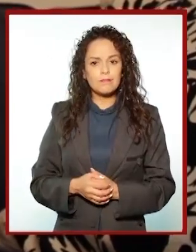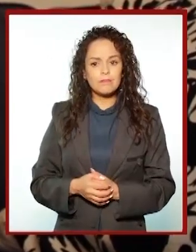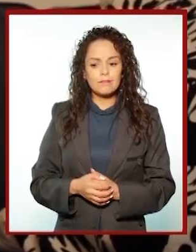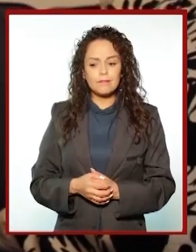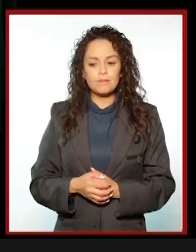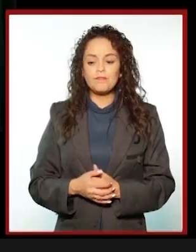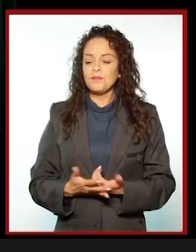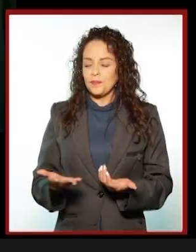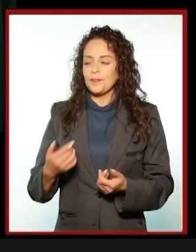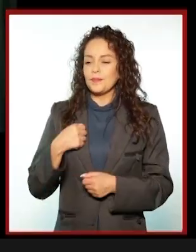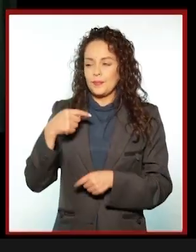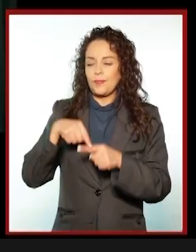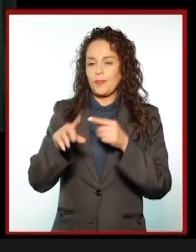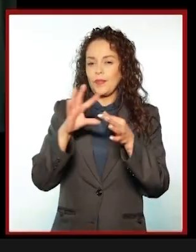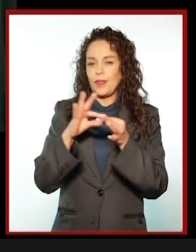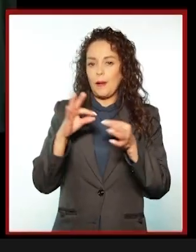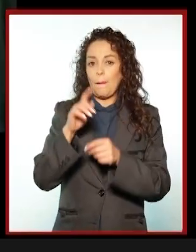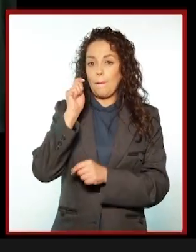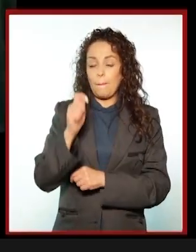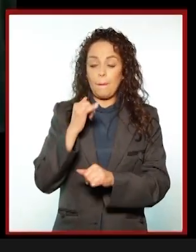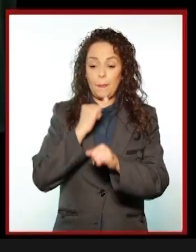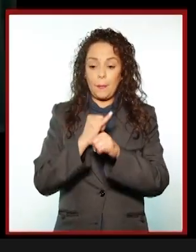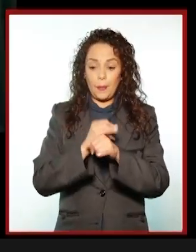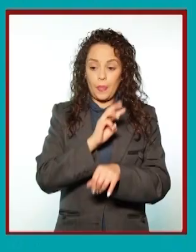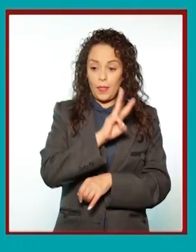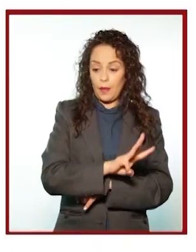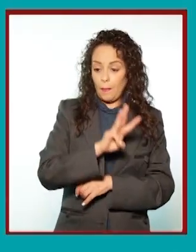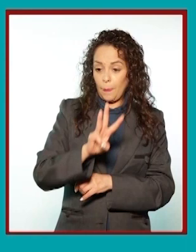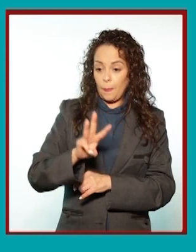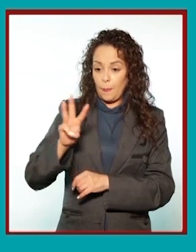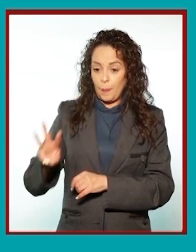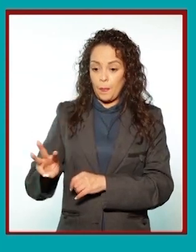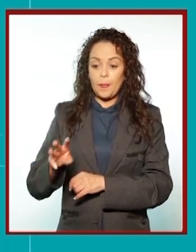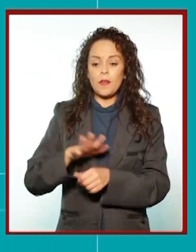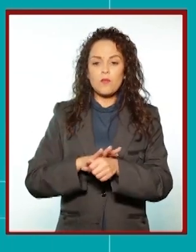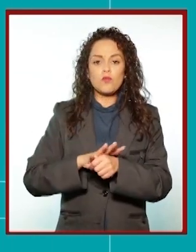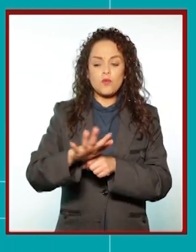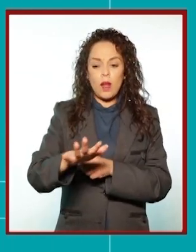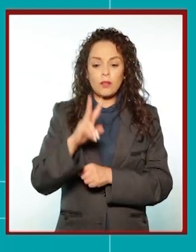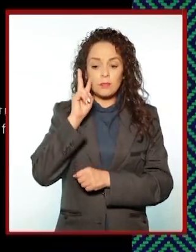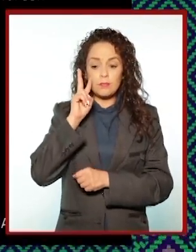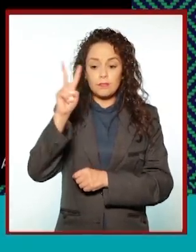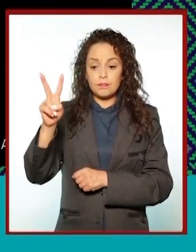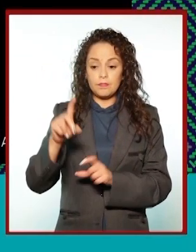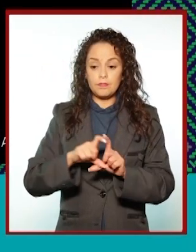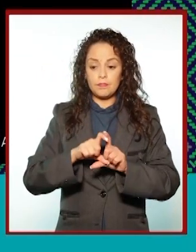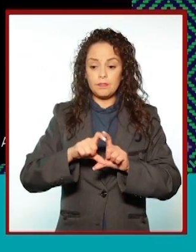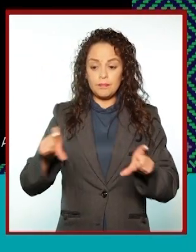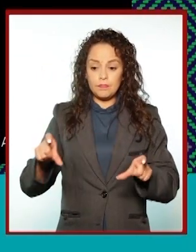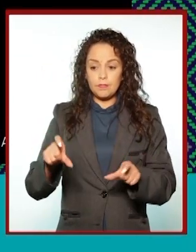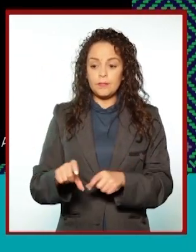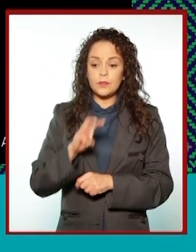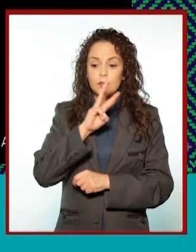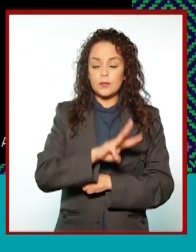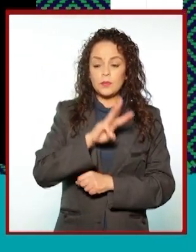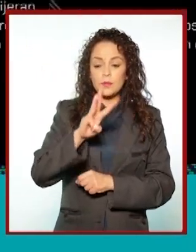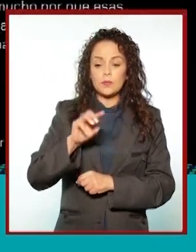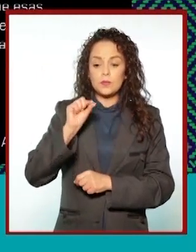como es ahora? Voy a empezar un poco con lo que es la plataforma en línea. La plataforma es